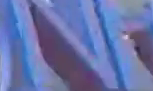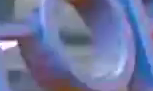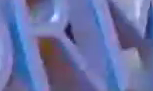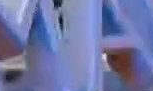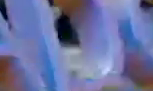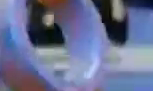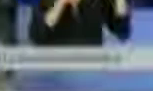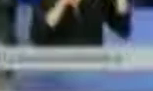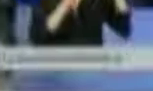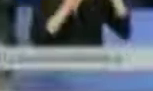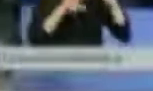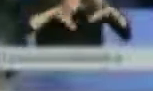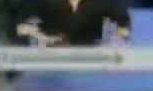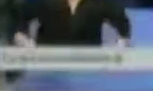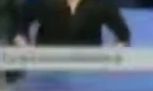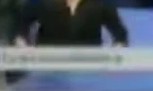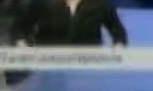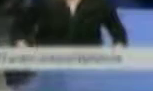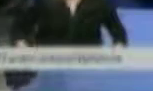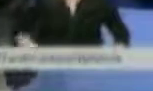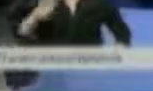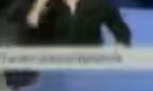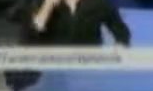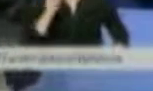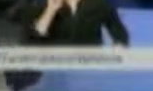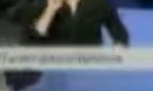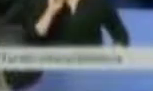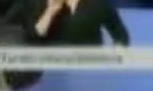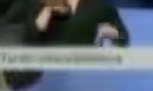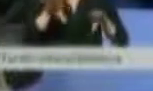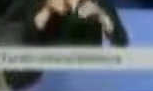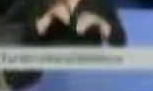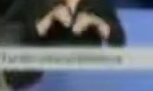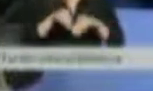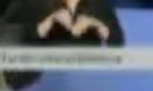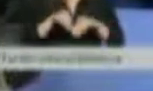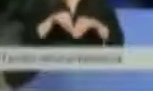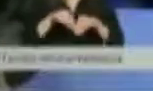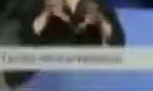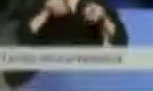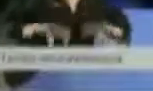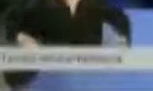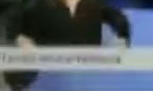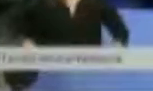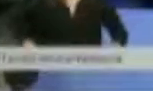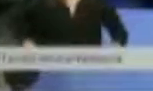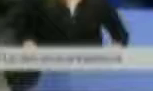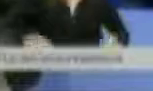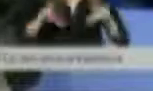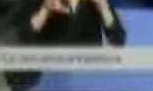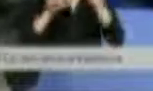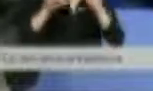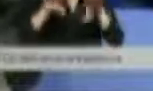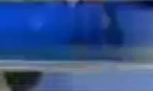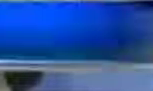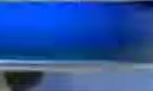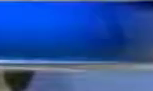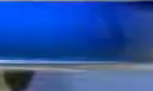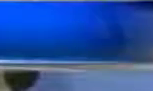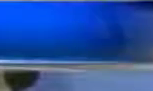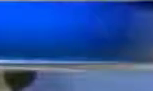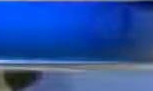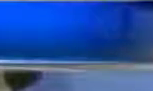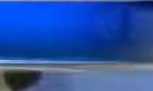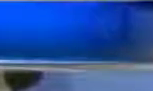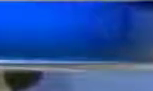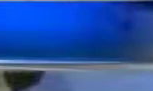La postura del presidente Rafael Correa frente a la corrupción es firme. No la hemos tolerado y no la vamos a tolerar.